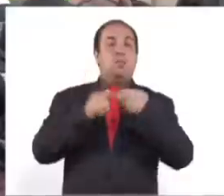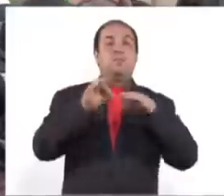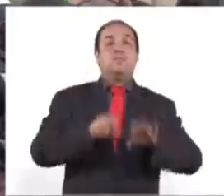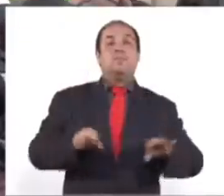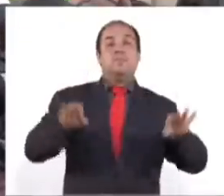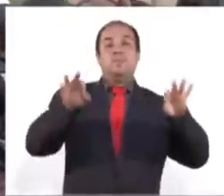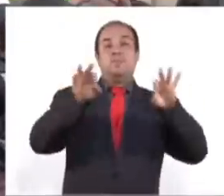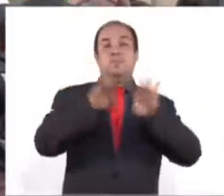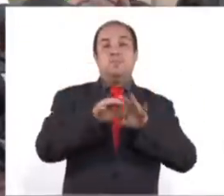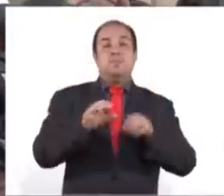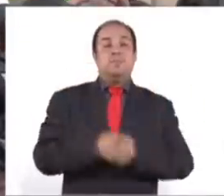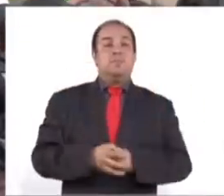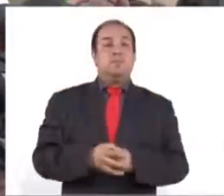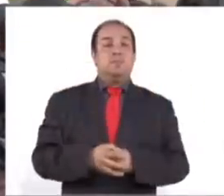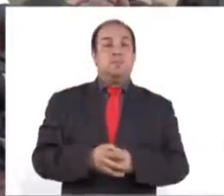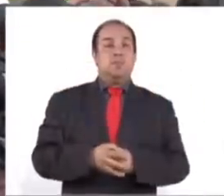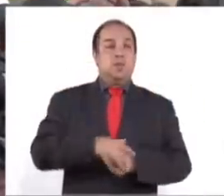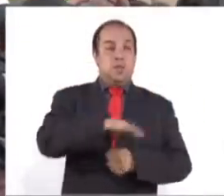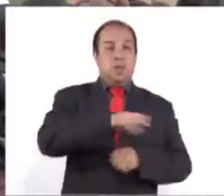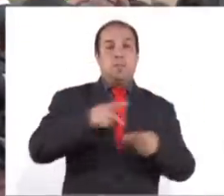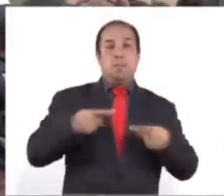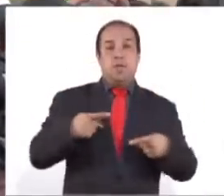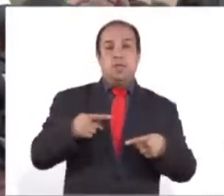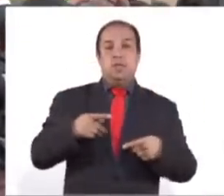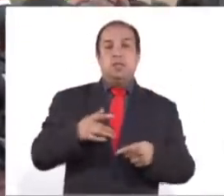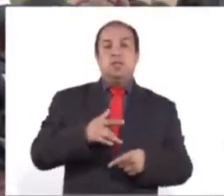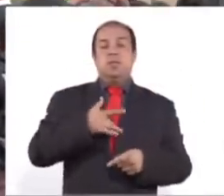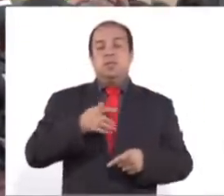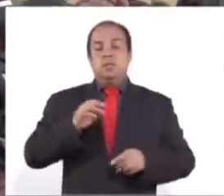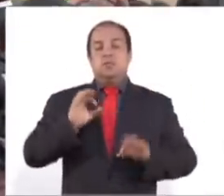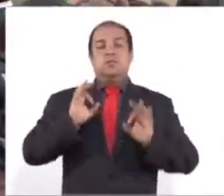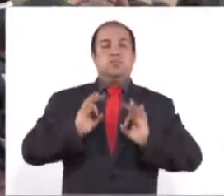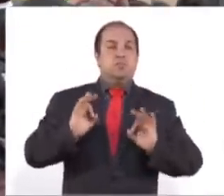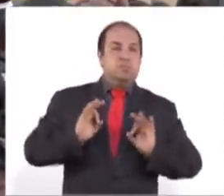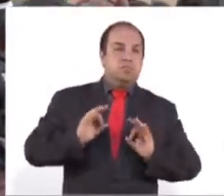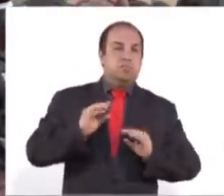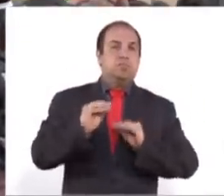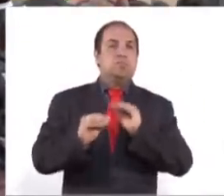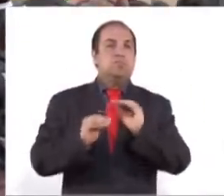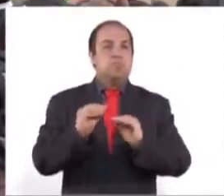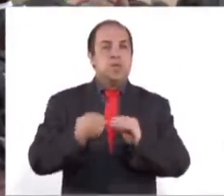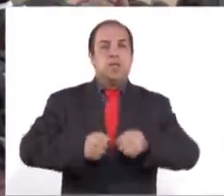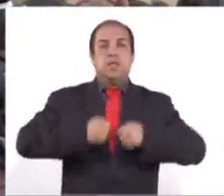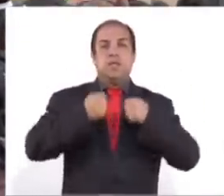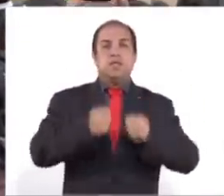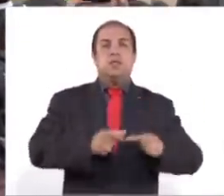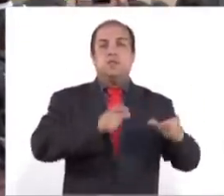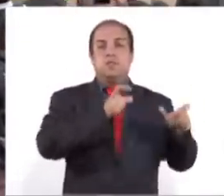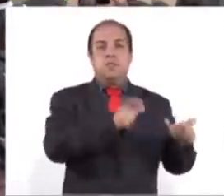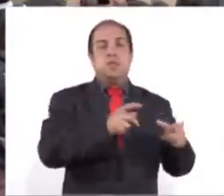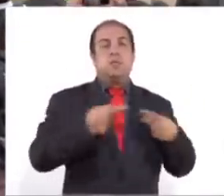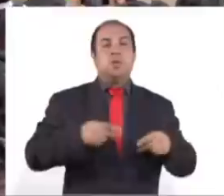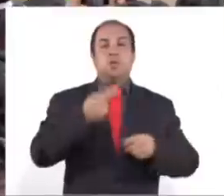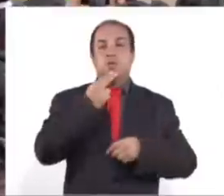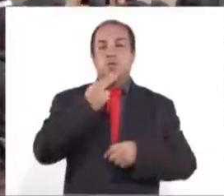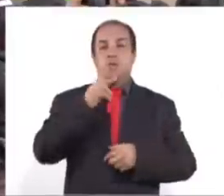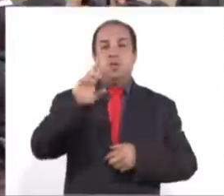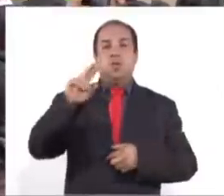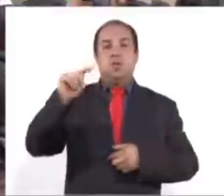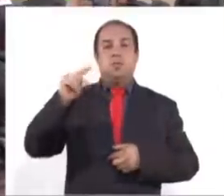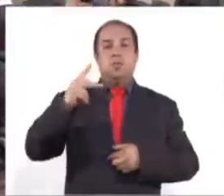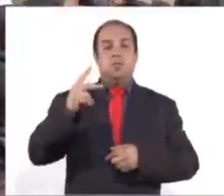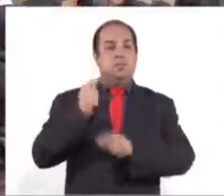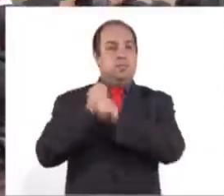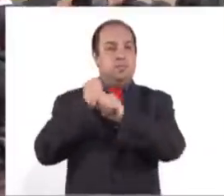fundamental para el confort, para la comodidad y para la seguridad de las usuarias y de los